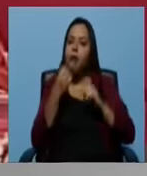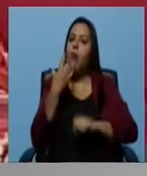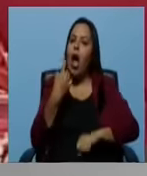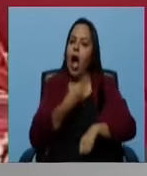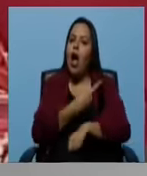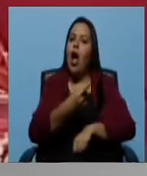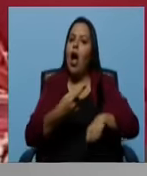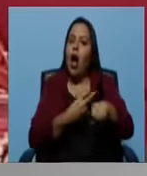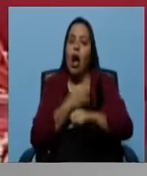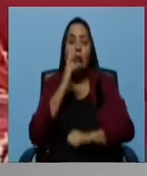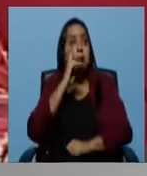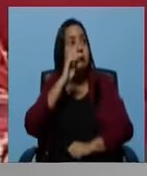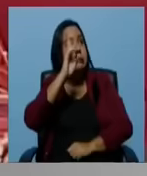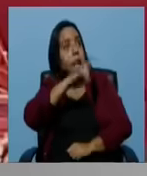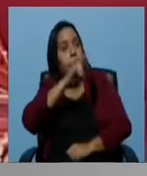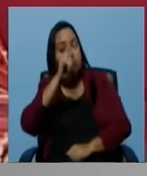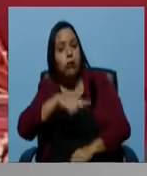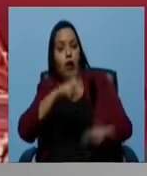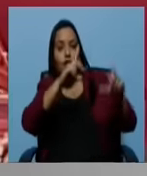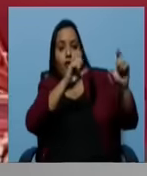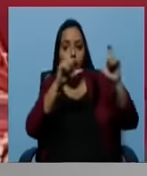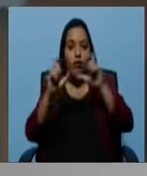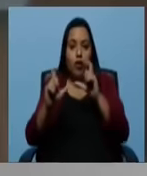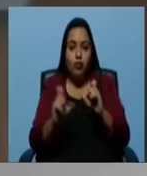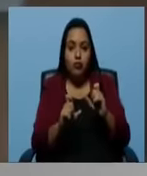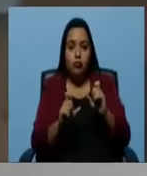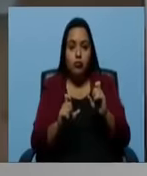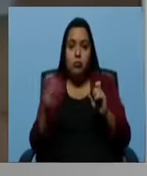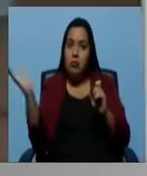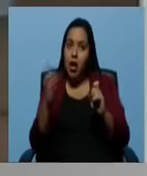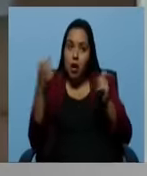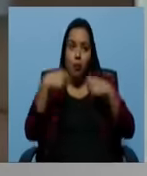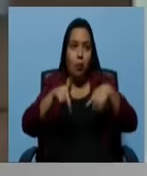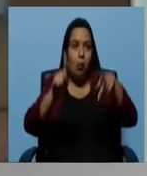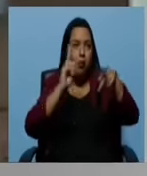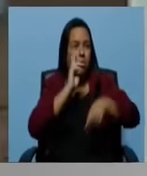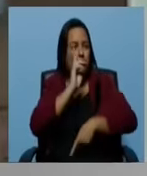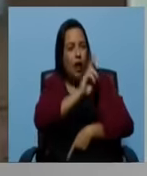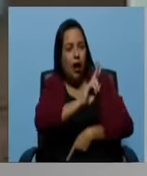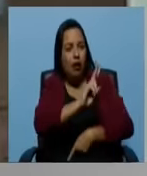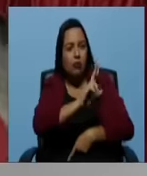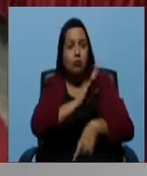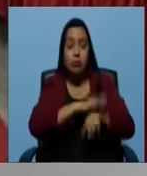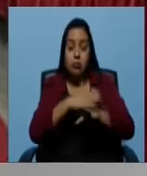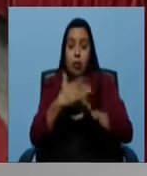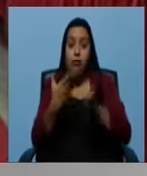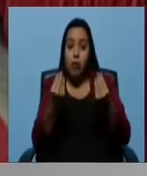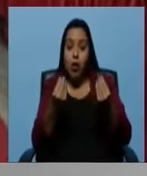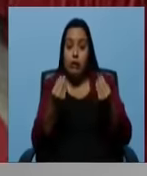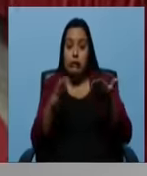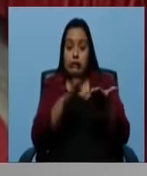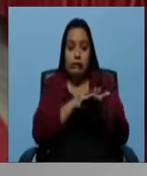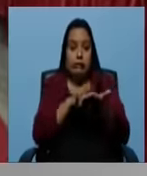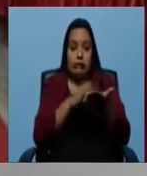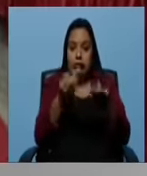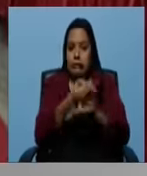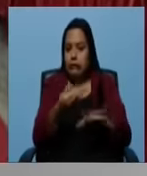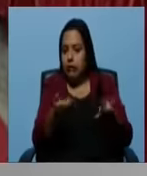las fotos. Los que no la han visto, aprovechen y las ven. Porque además están bien digitalizadas,